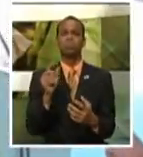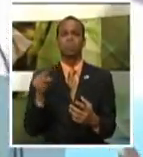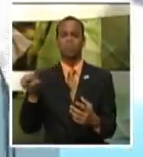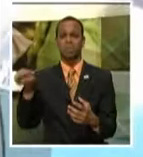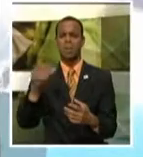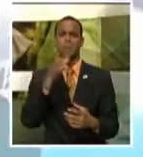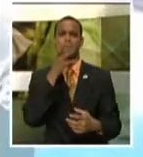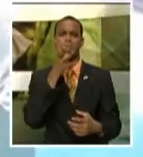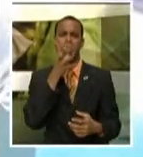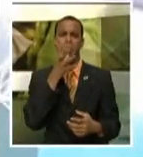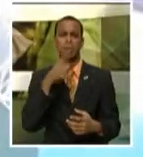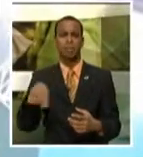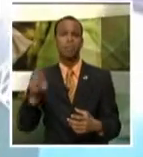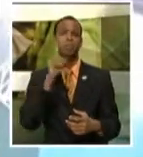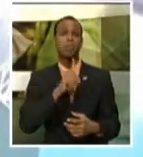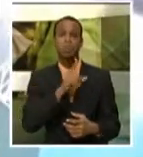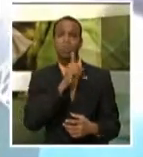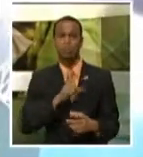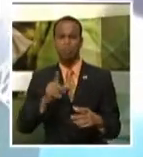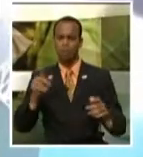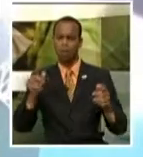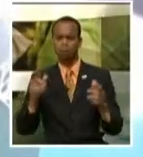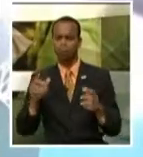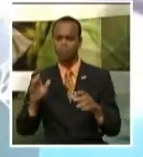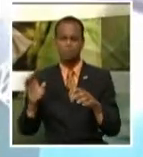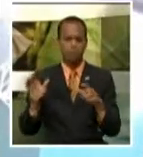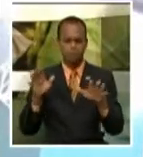por madres solteras.